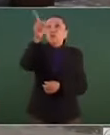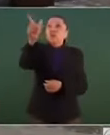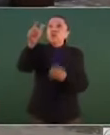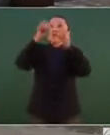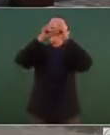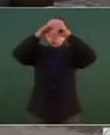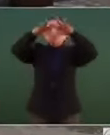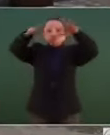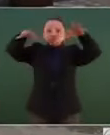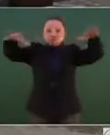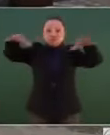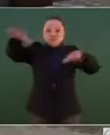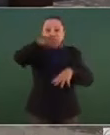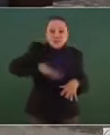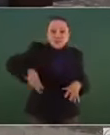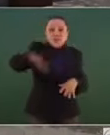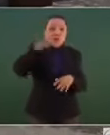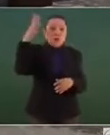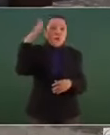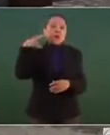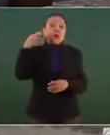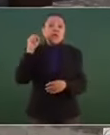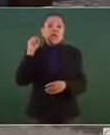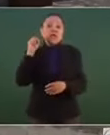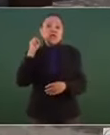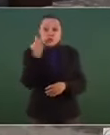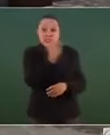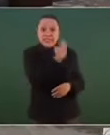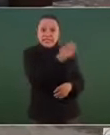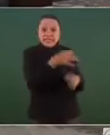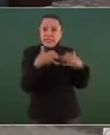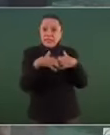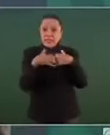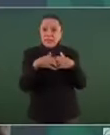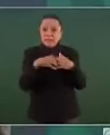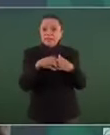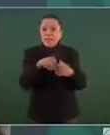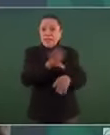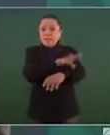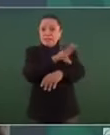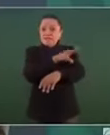todo morelos con esa planta